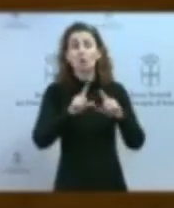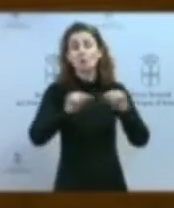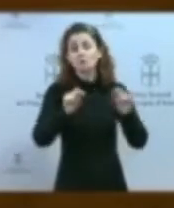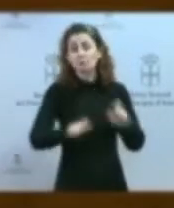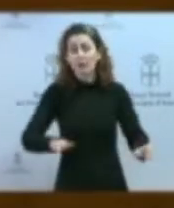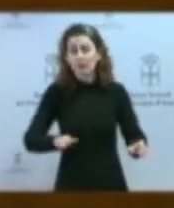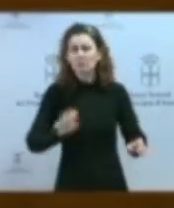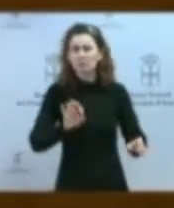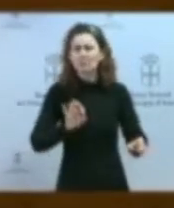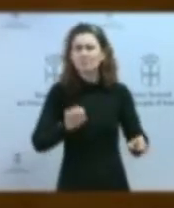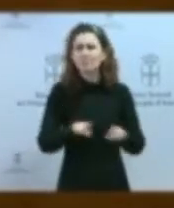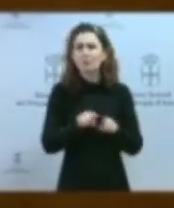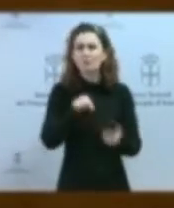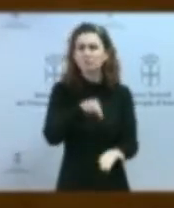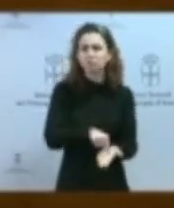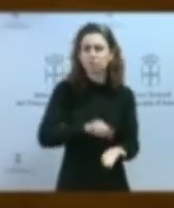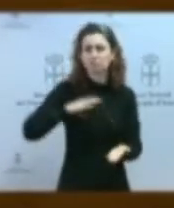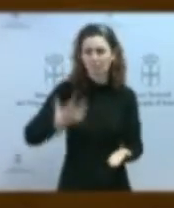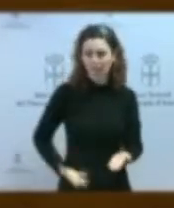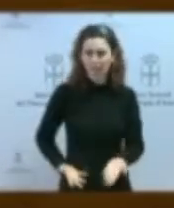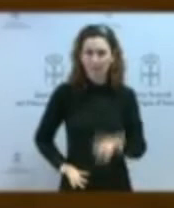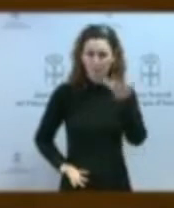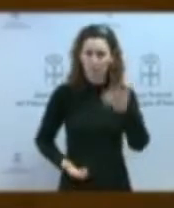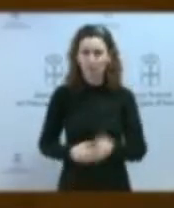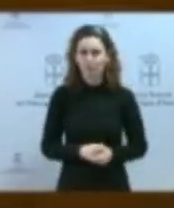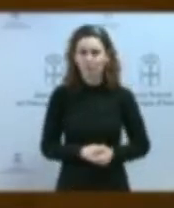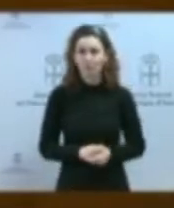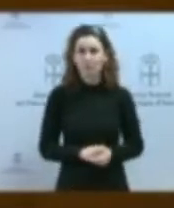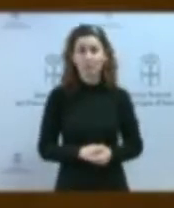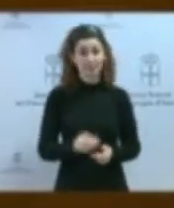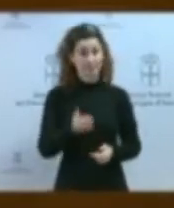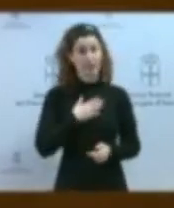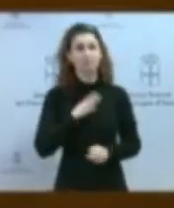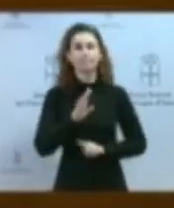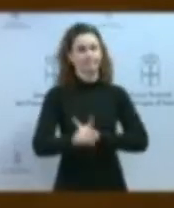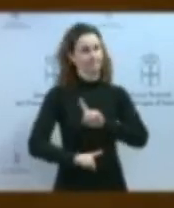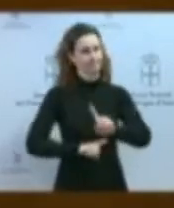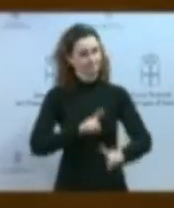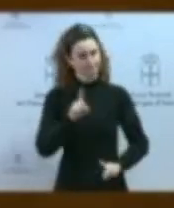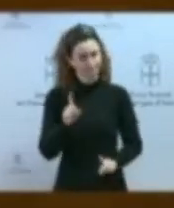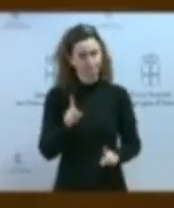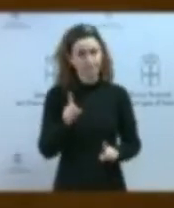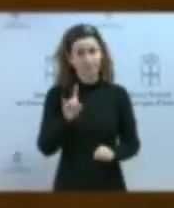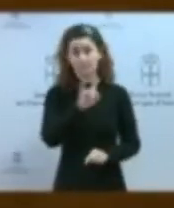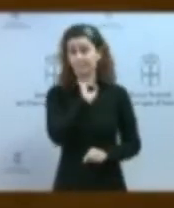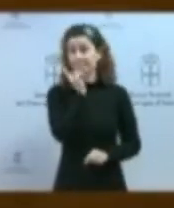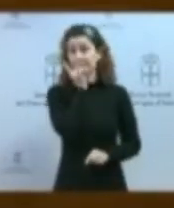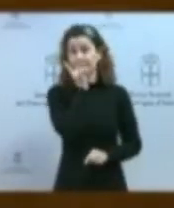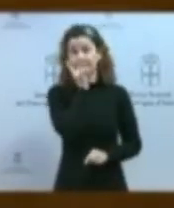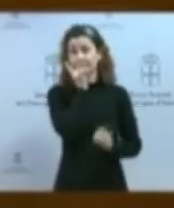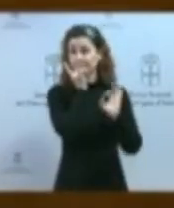altas. Y esto nos preocupa, porque creemos que es un error ahondar en una estrategia de